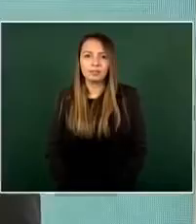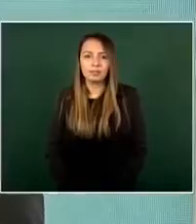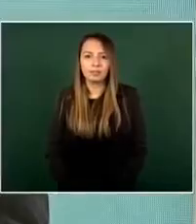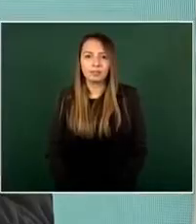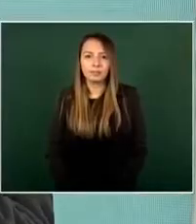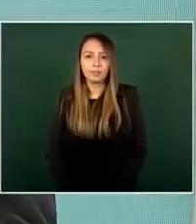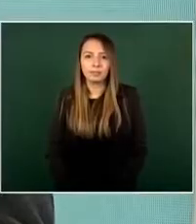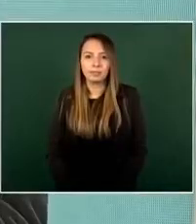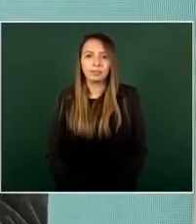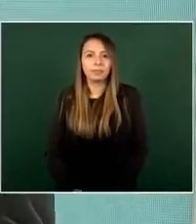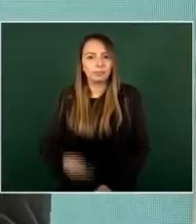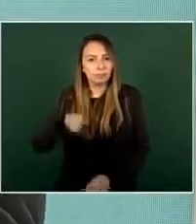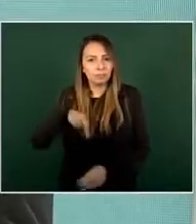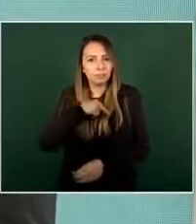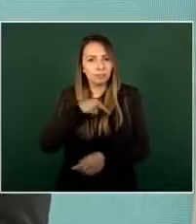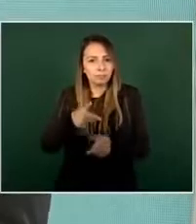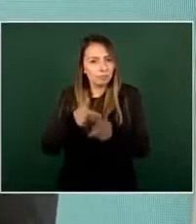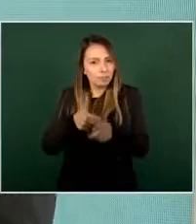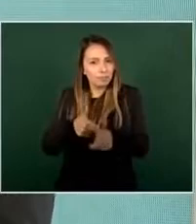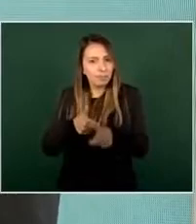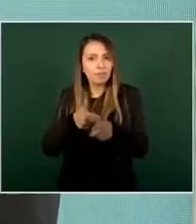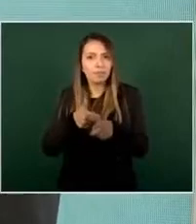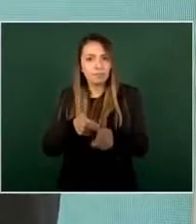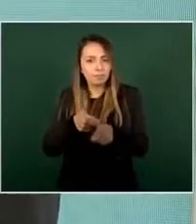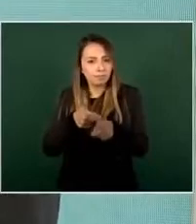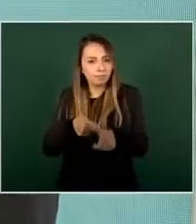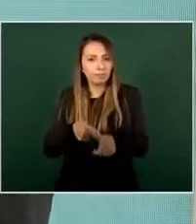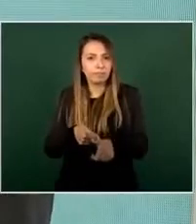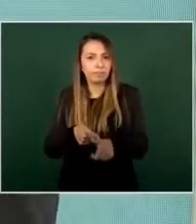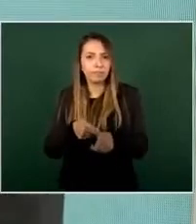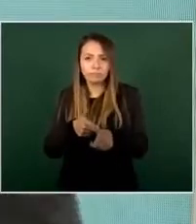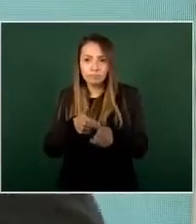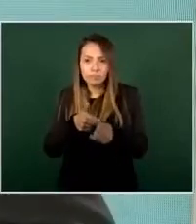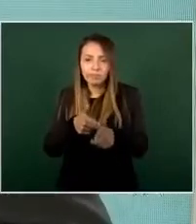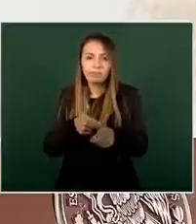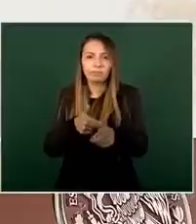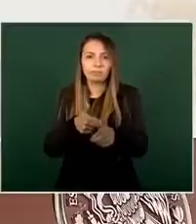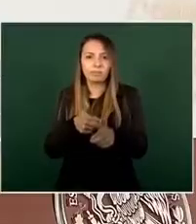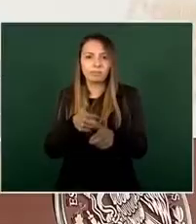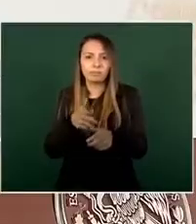y vamos a continuar combatiendo